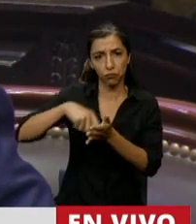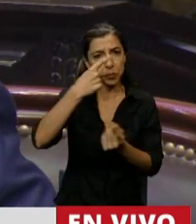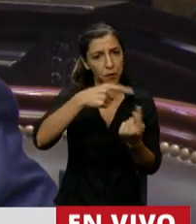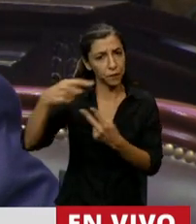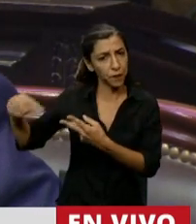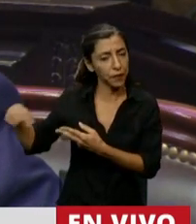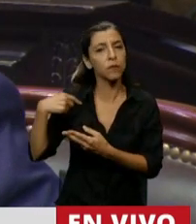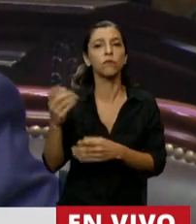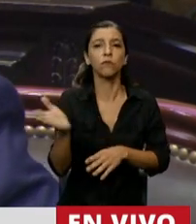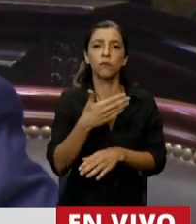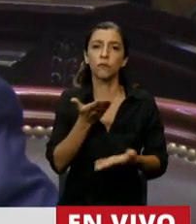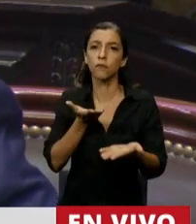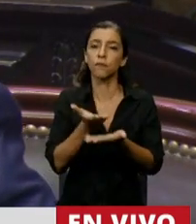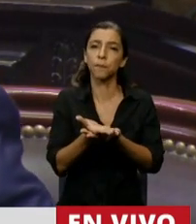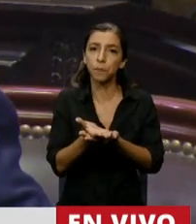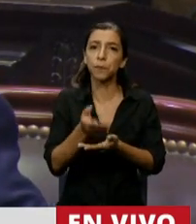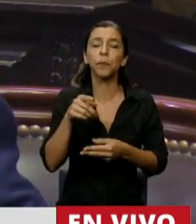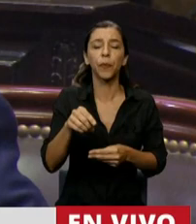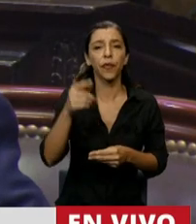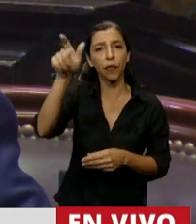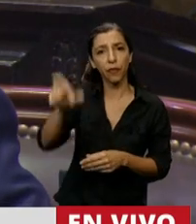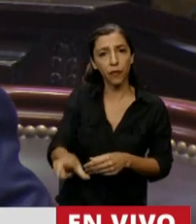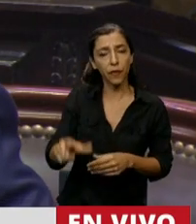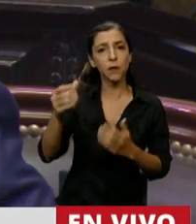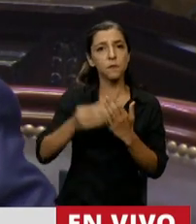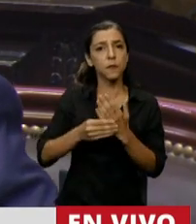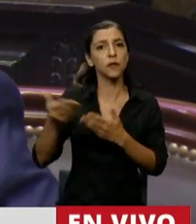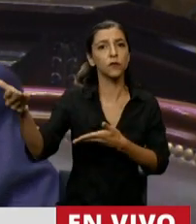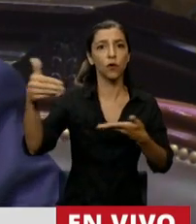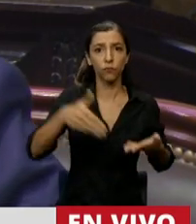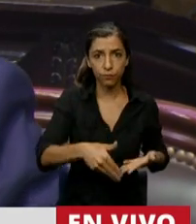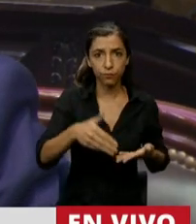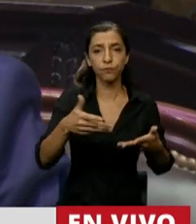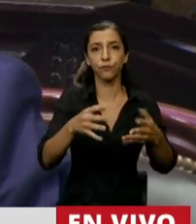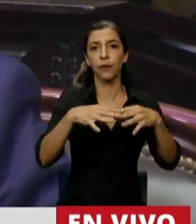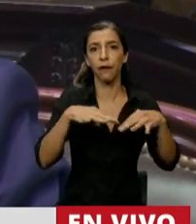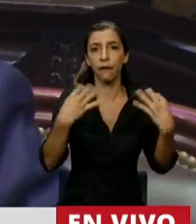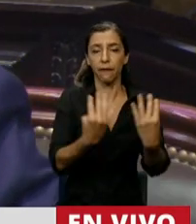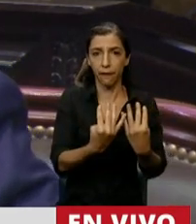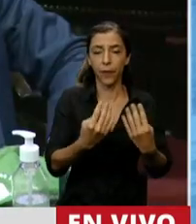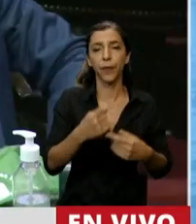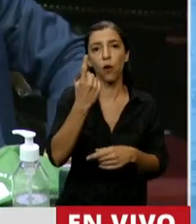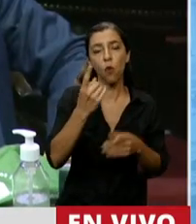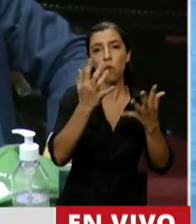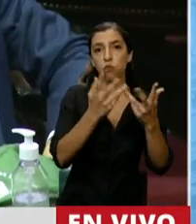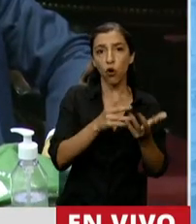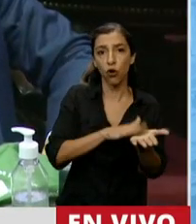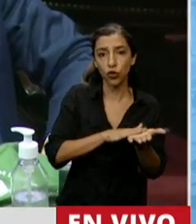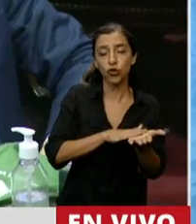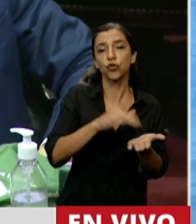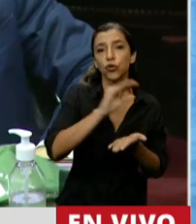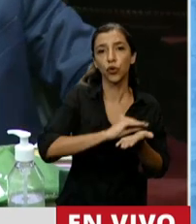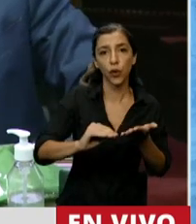que solicitan esta concurrencia a la Cámara. Hay un proyecto de la